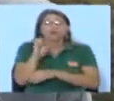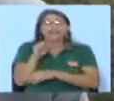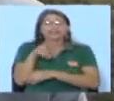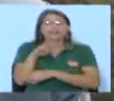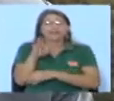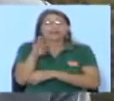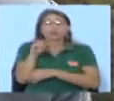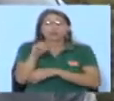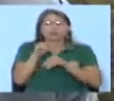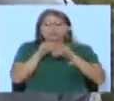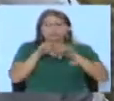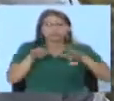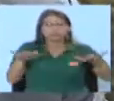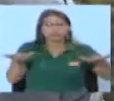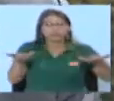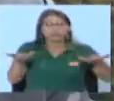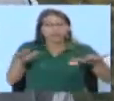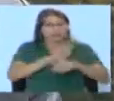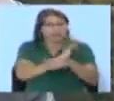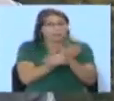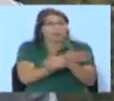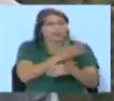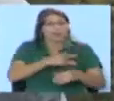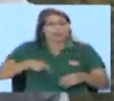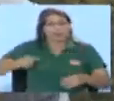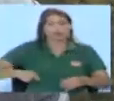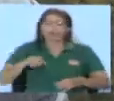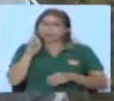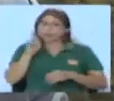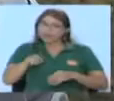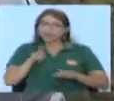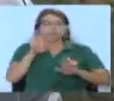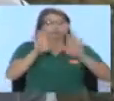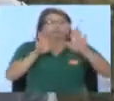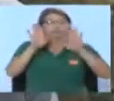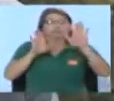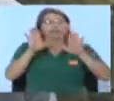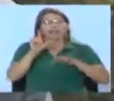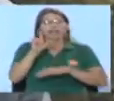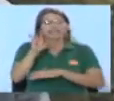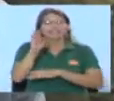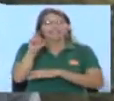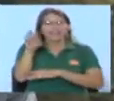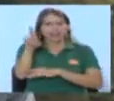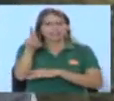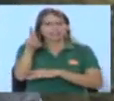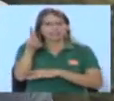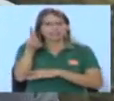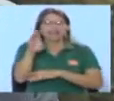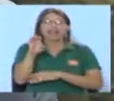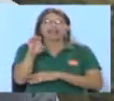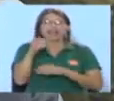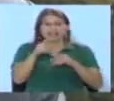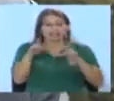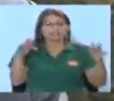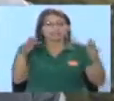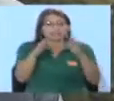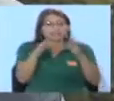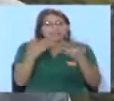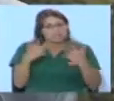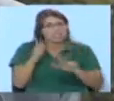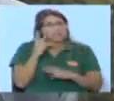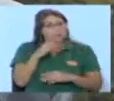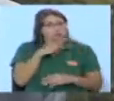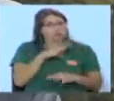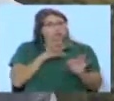Ejecutivo tiene que salir a licitar el espectro. Ya vimos los beneficios de salir a licitar el espectro. Antes teníamos que esperar meses por